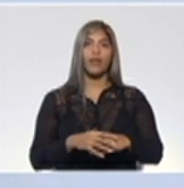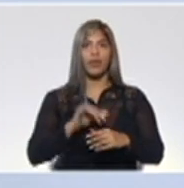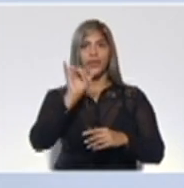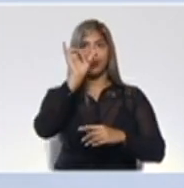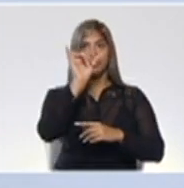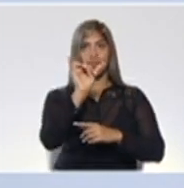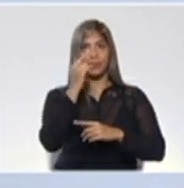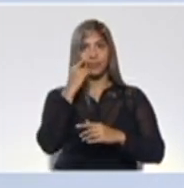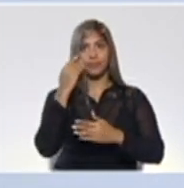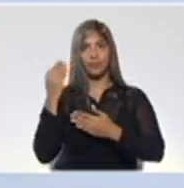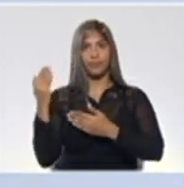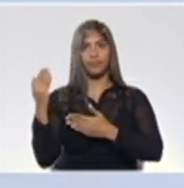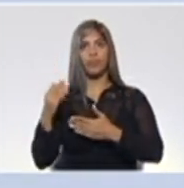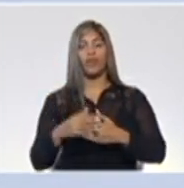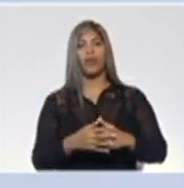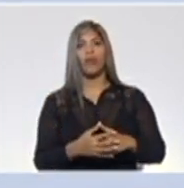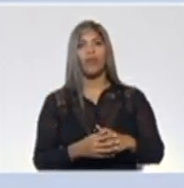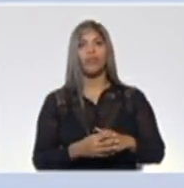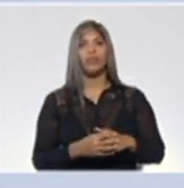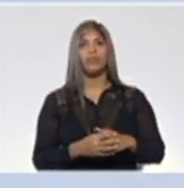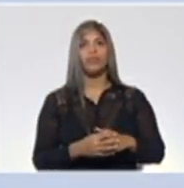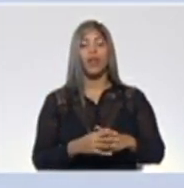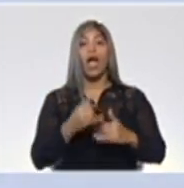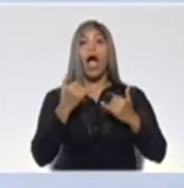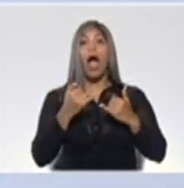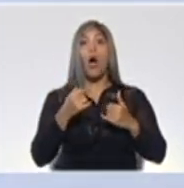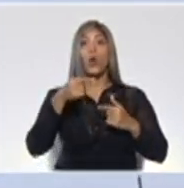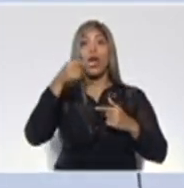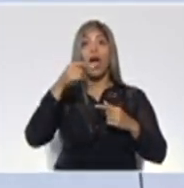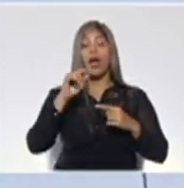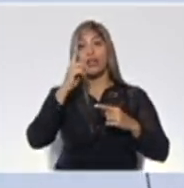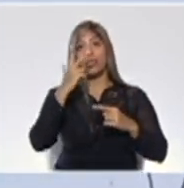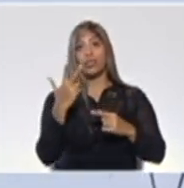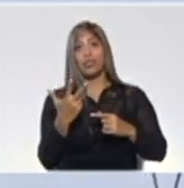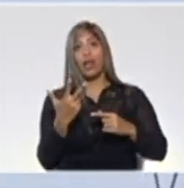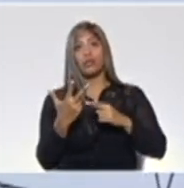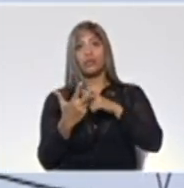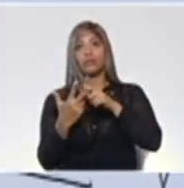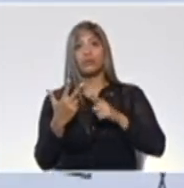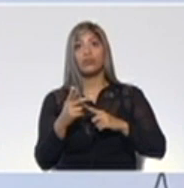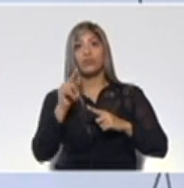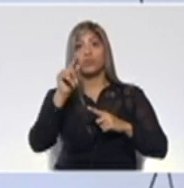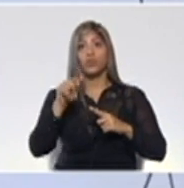Vamos a hacer tres rayitas hacia cada lado que midan todo lo mismo.